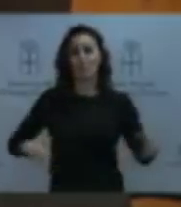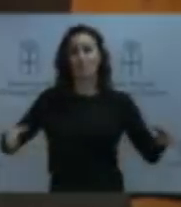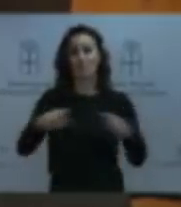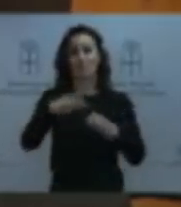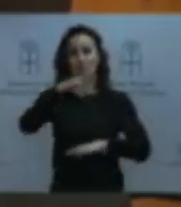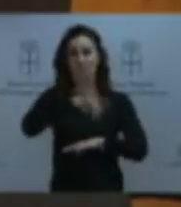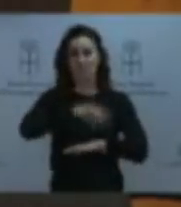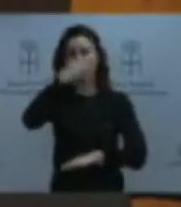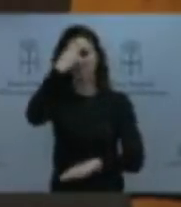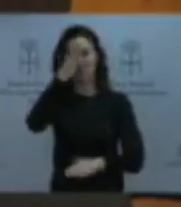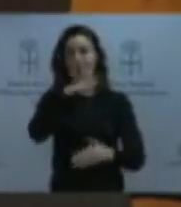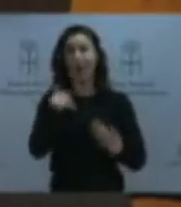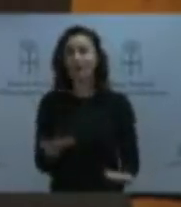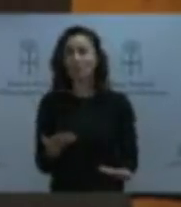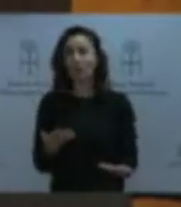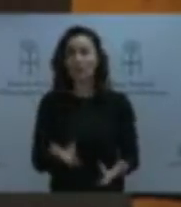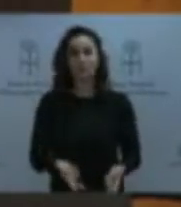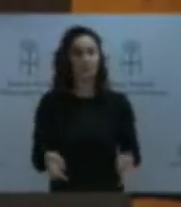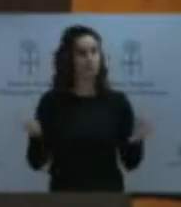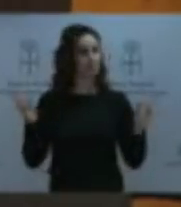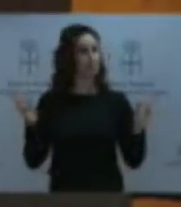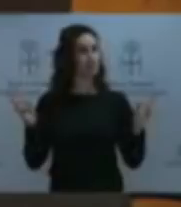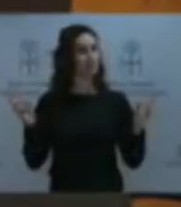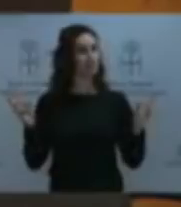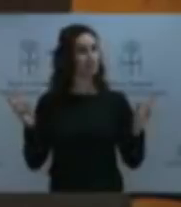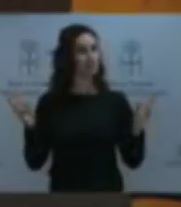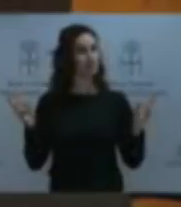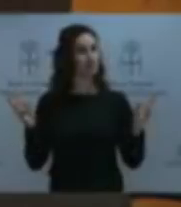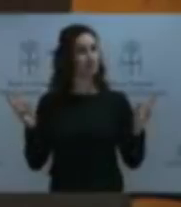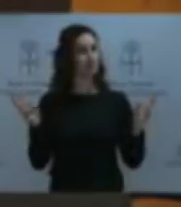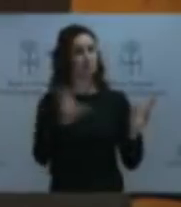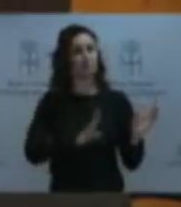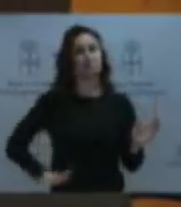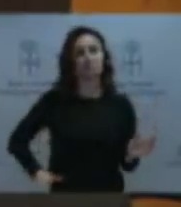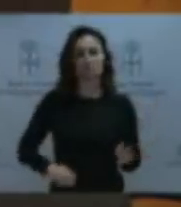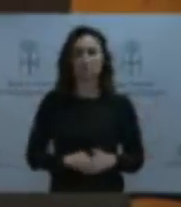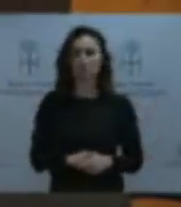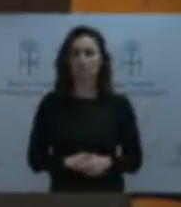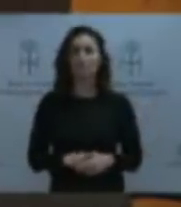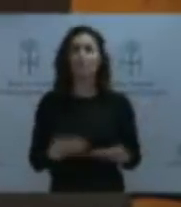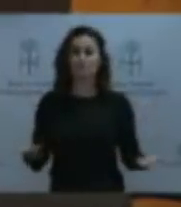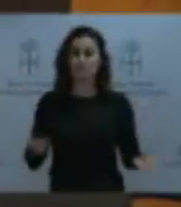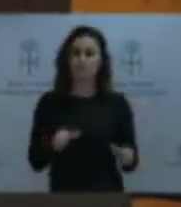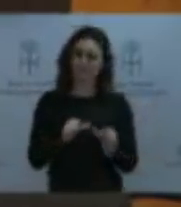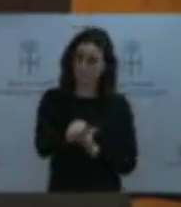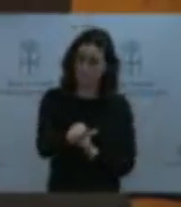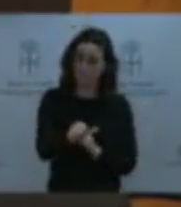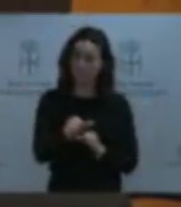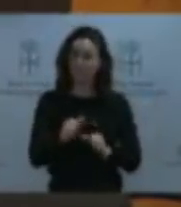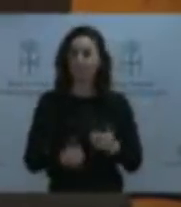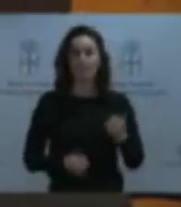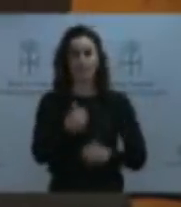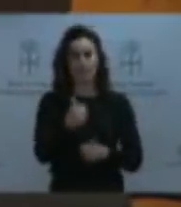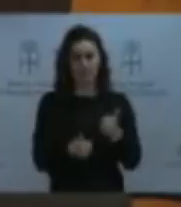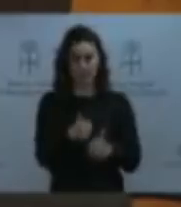o en este momento de interinidades. A partir de ahí, el que en el examen de esos